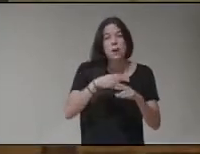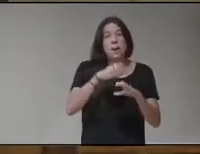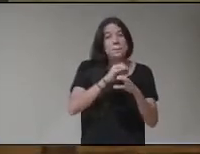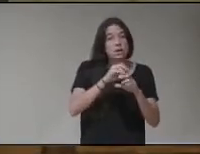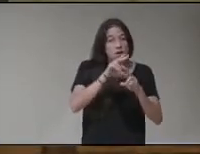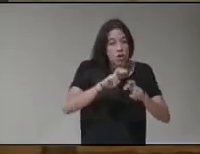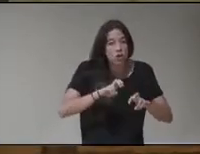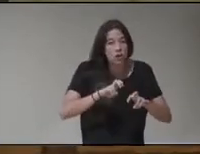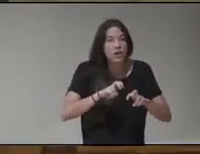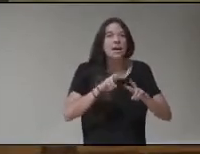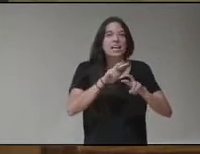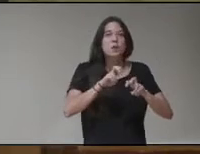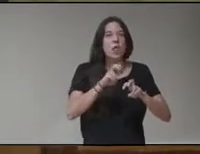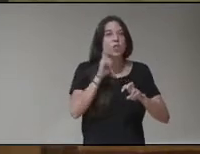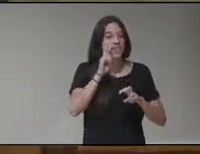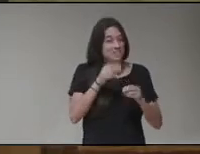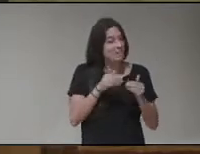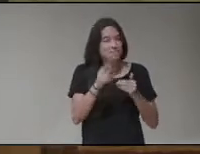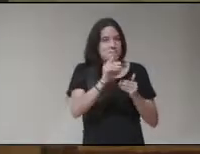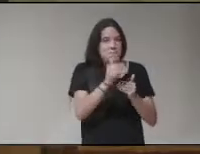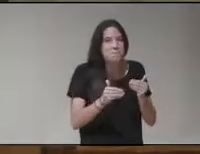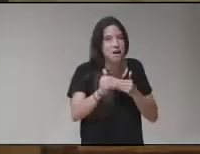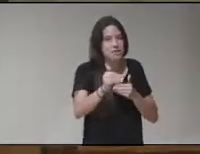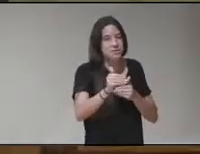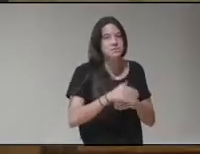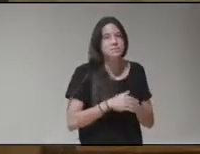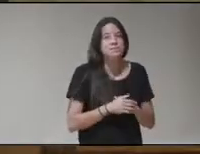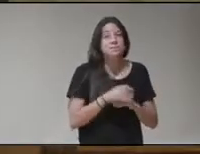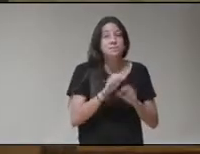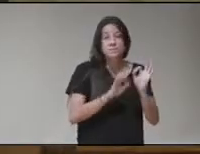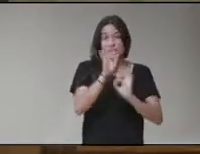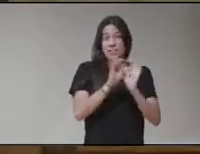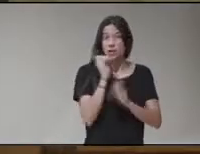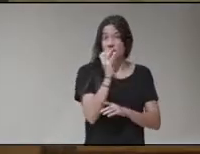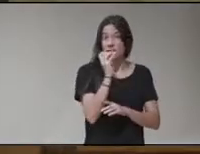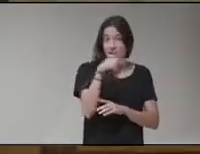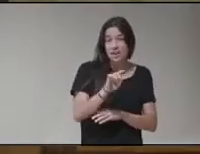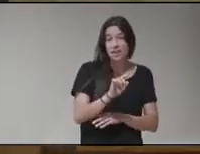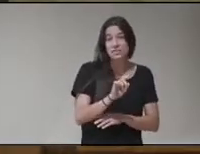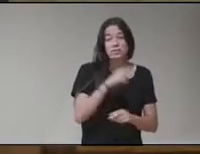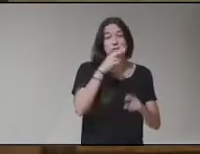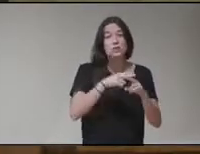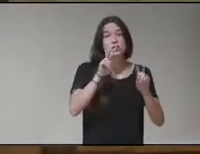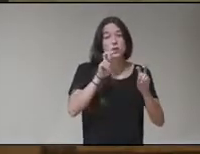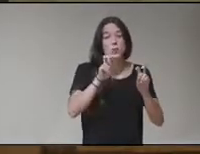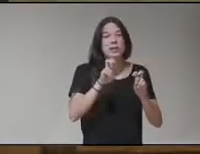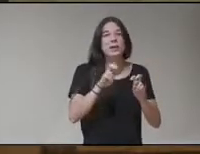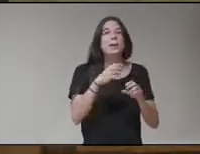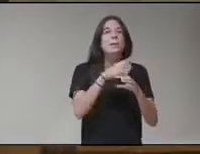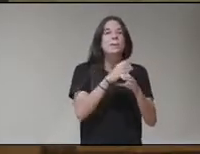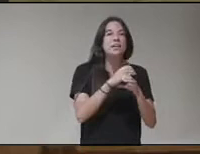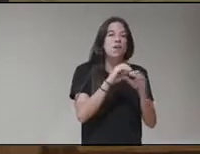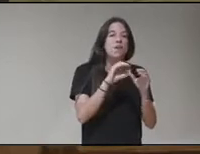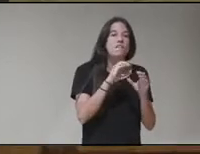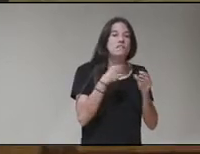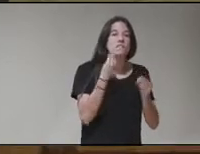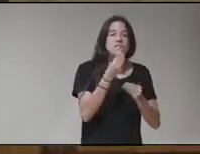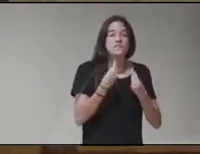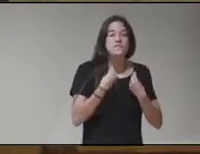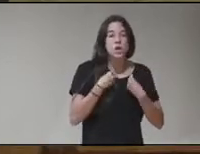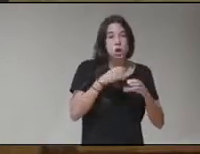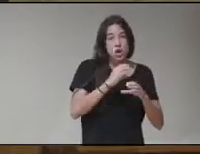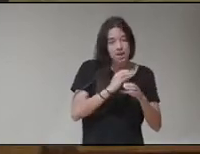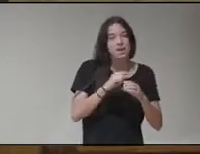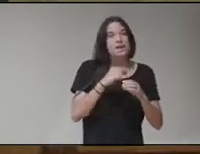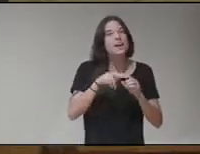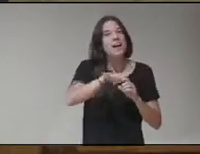explorando más allá de lo visible. Y este ciclo de charlas se llama Microbiología en la era del Antropoceno, y en él se pretende